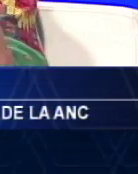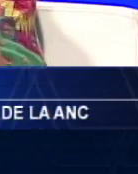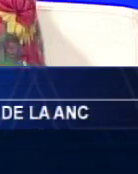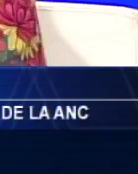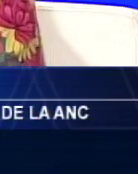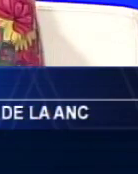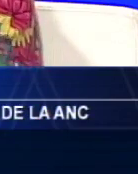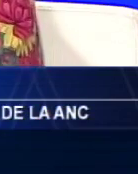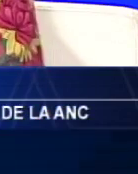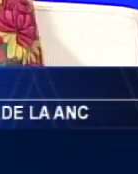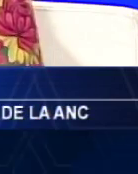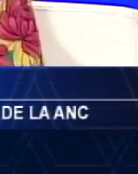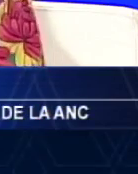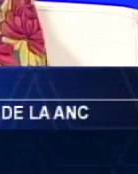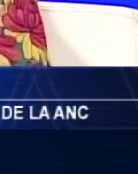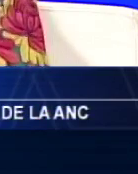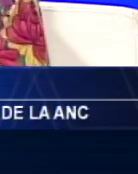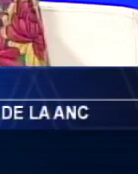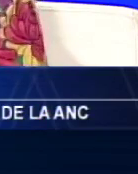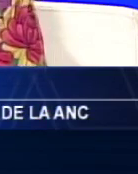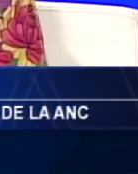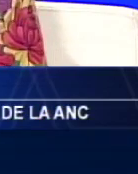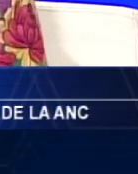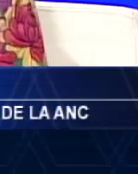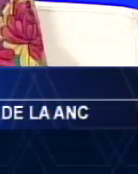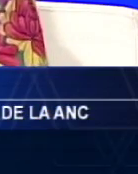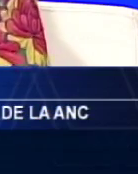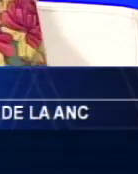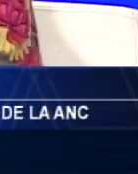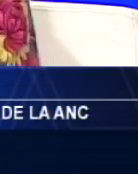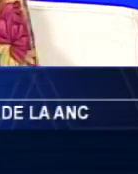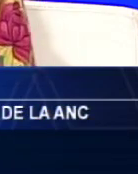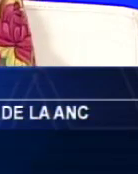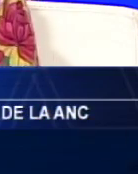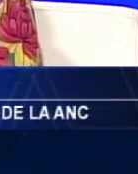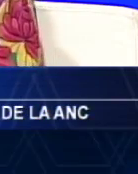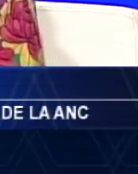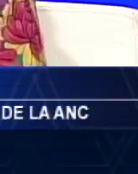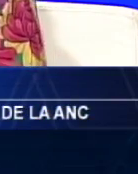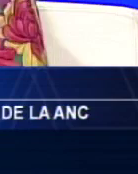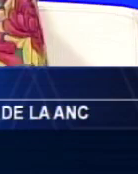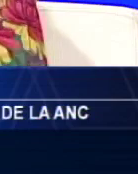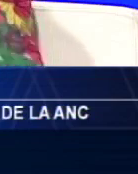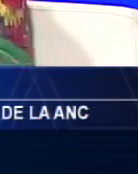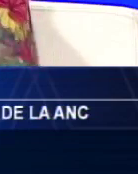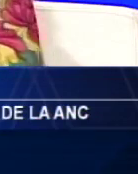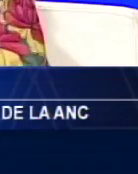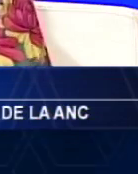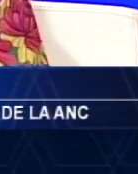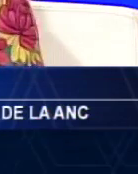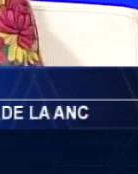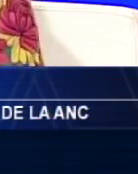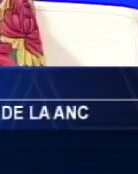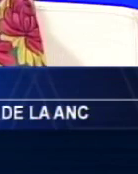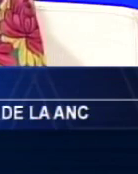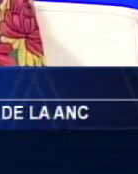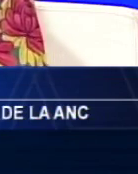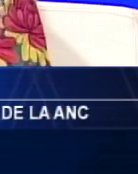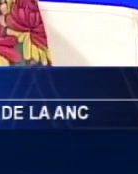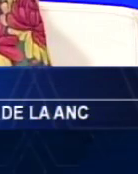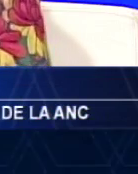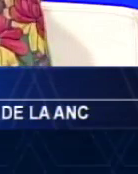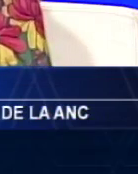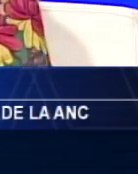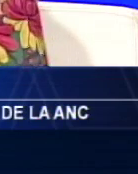cuando la Revolución Bolivariana conquistó 308 alcaldías de las 335 del país y sus alcaldes están